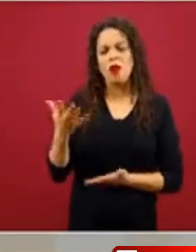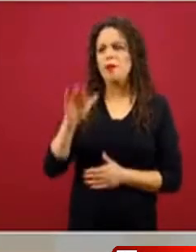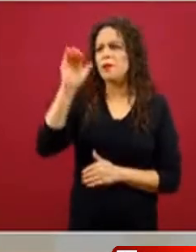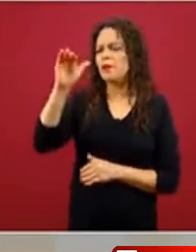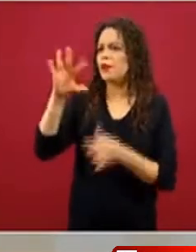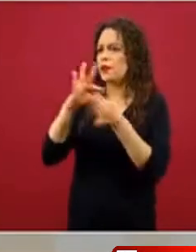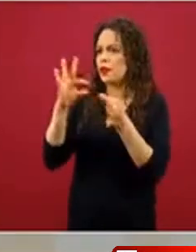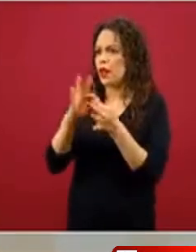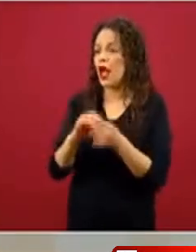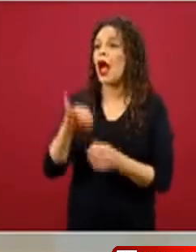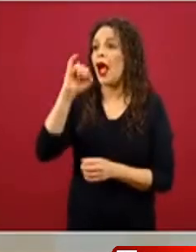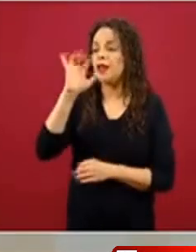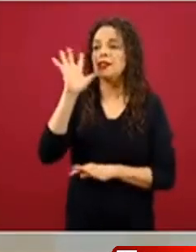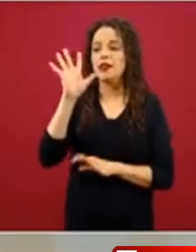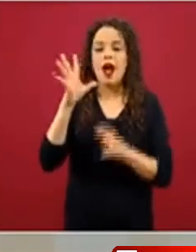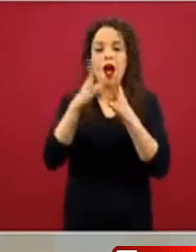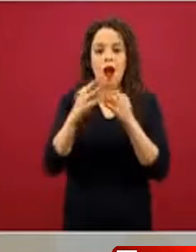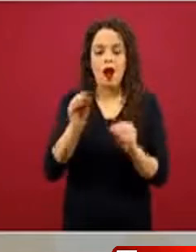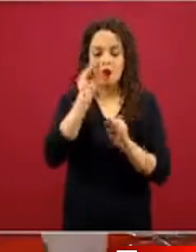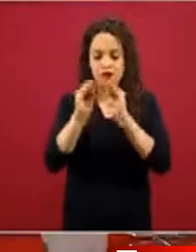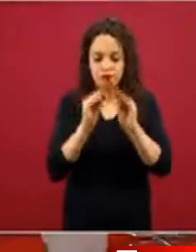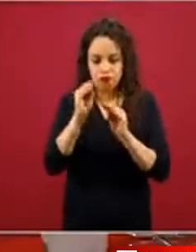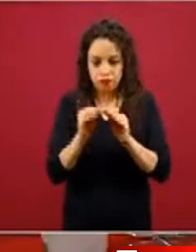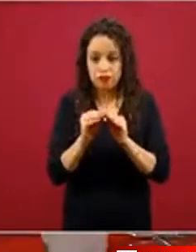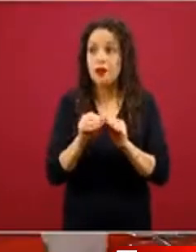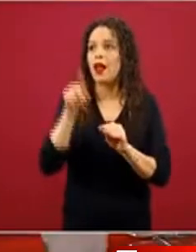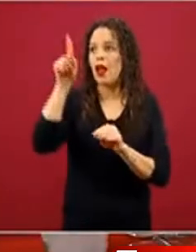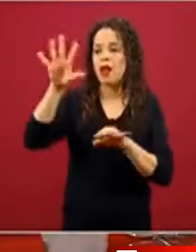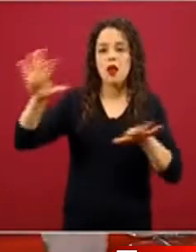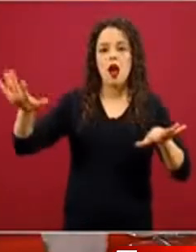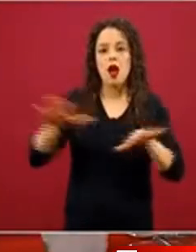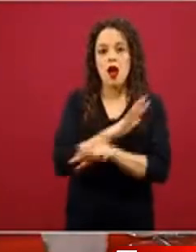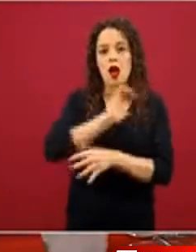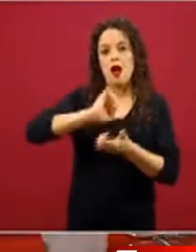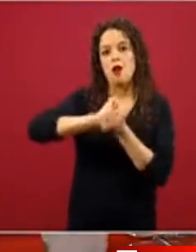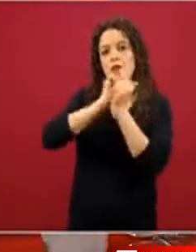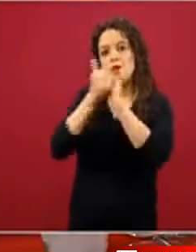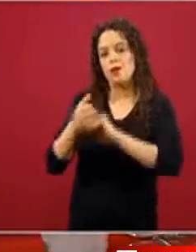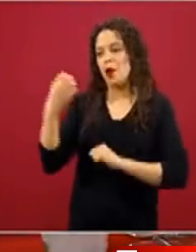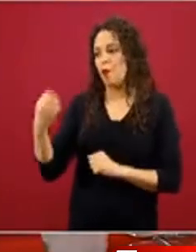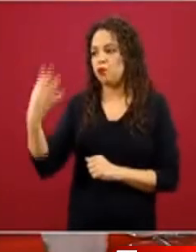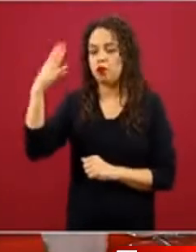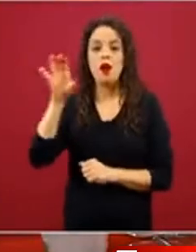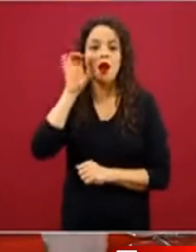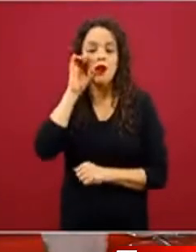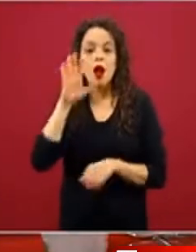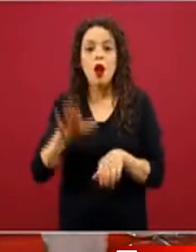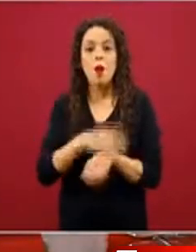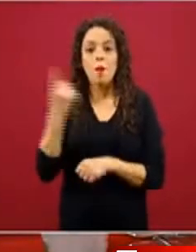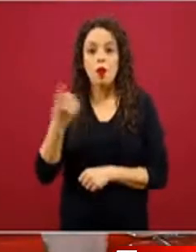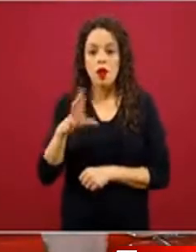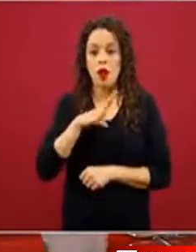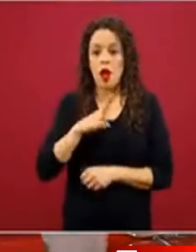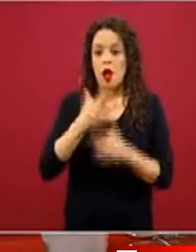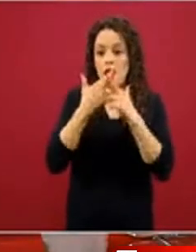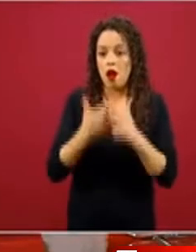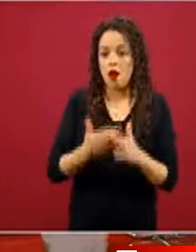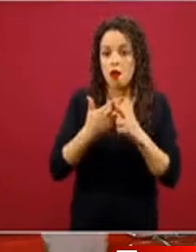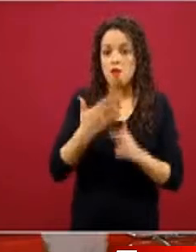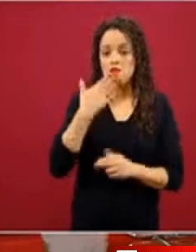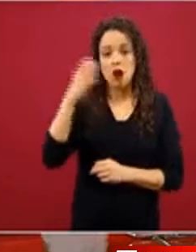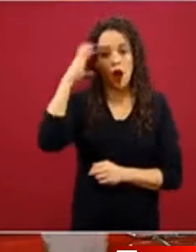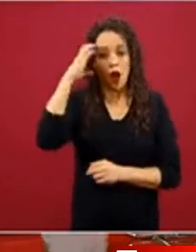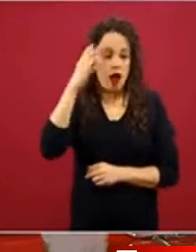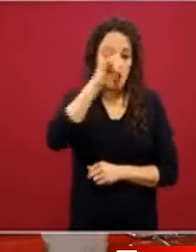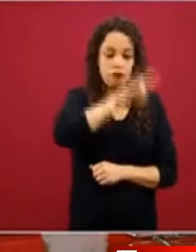y Aguascalientes pasó al semáforo naranja, como ya se mencionaba, dado que tiene una buena disponibilidad de